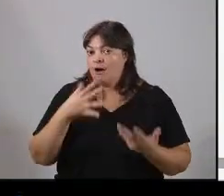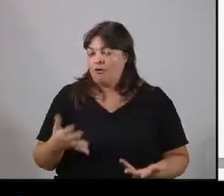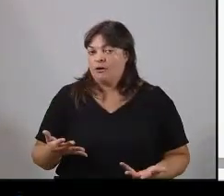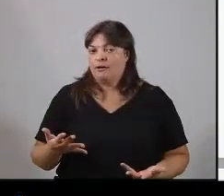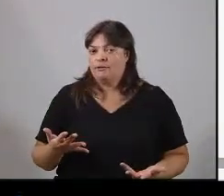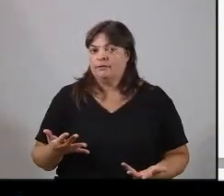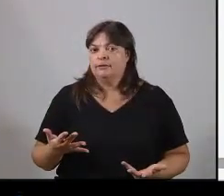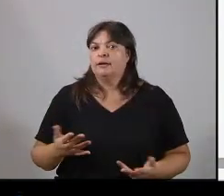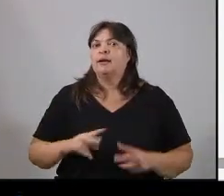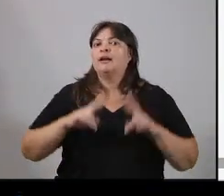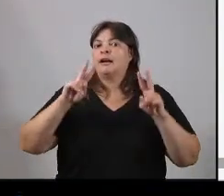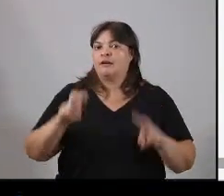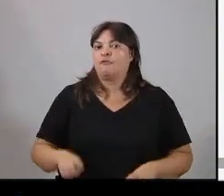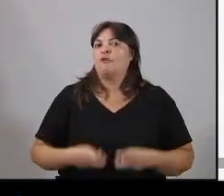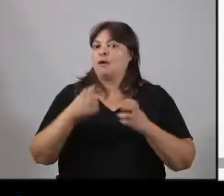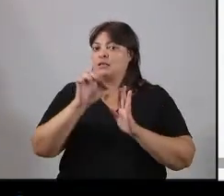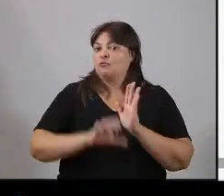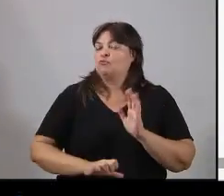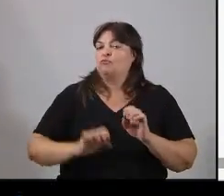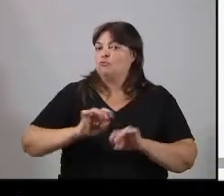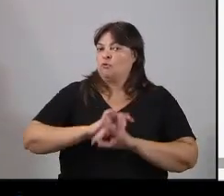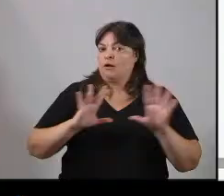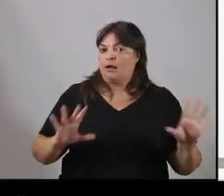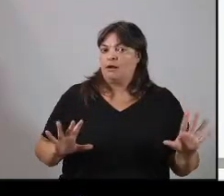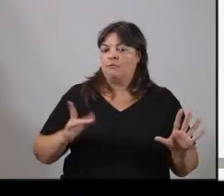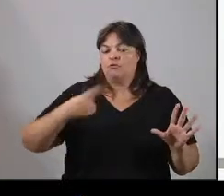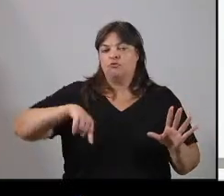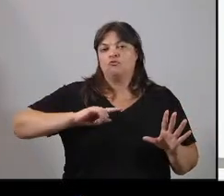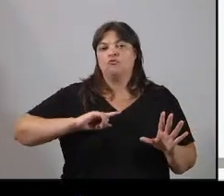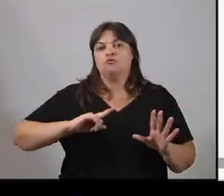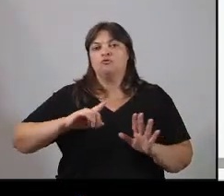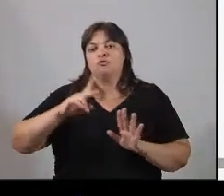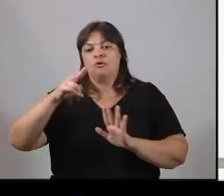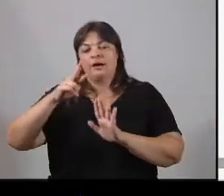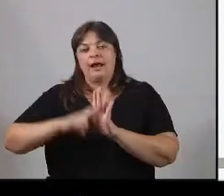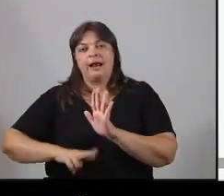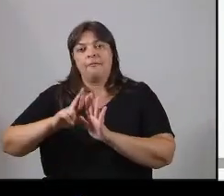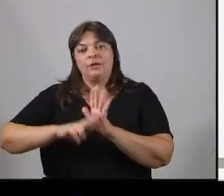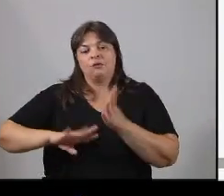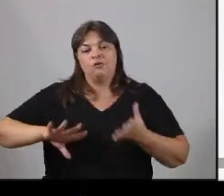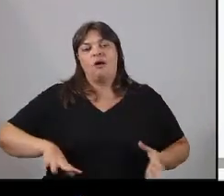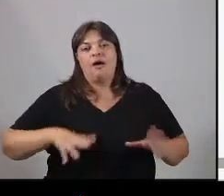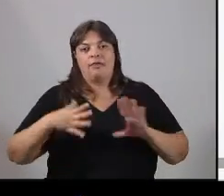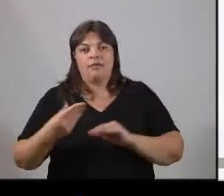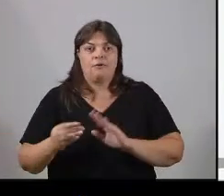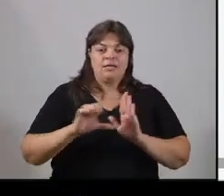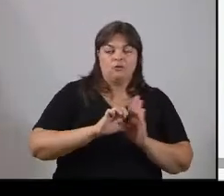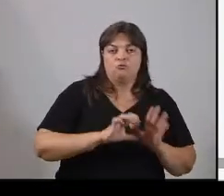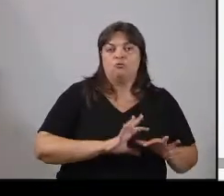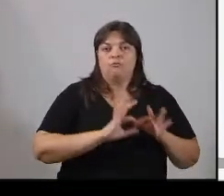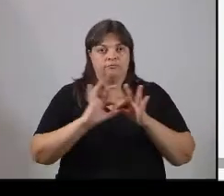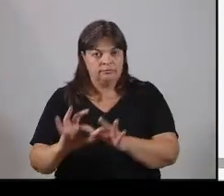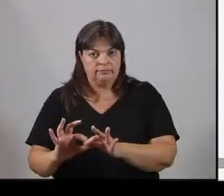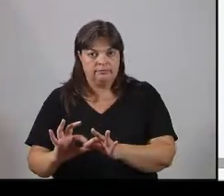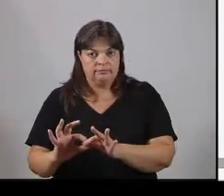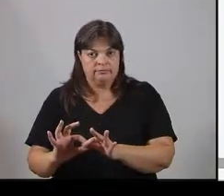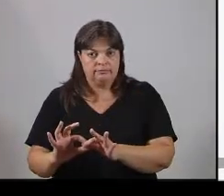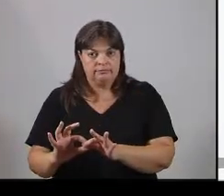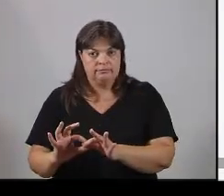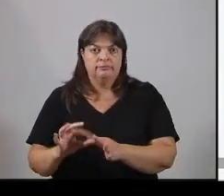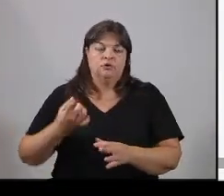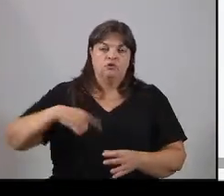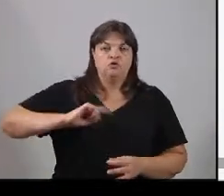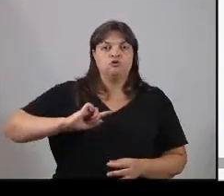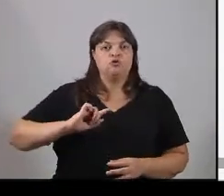la reforma de ese estatuto. Pues vamos a adecuar el reglamento a lo que dice el estatuto de autonomía. Vamos